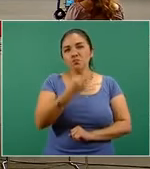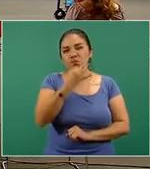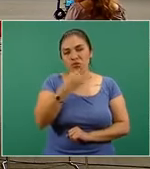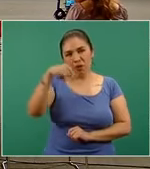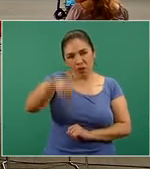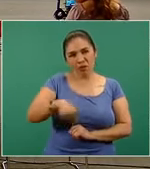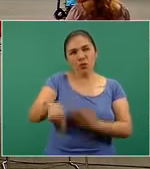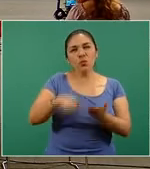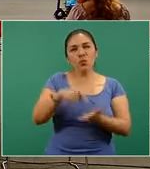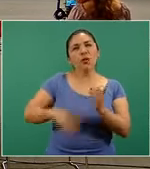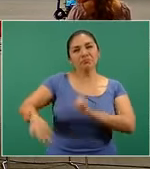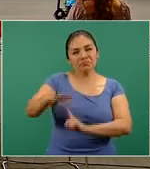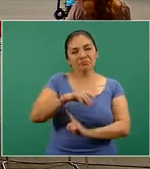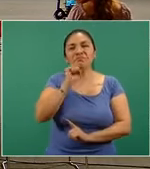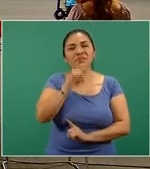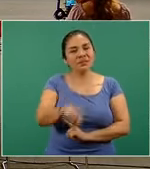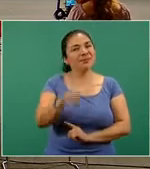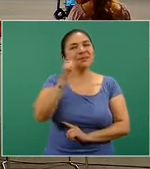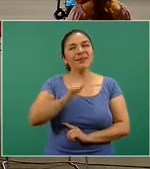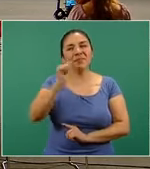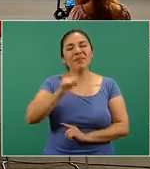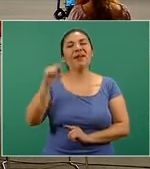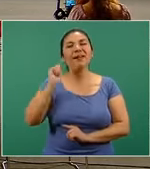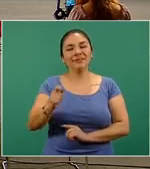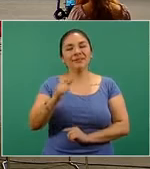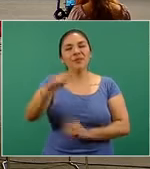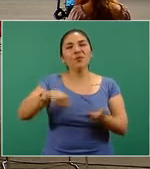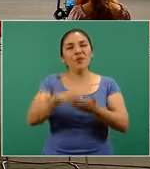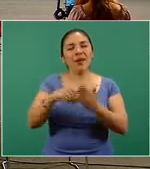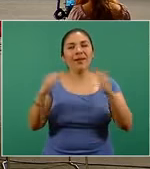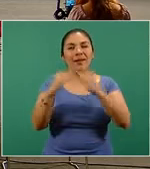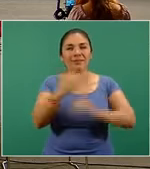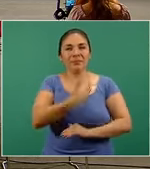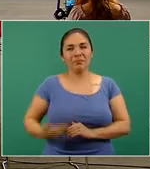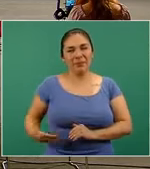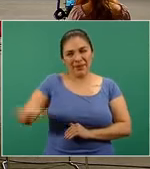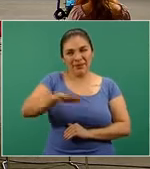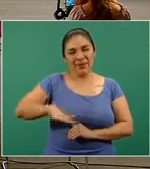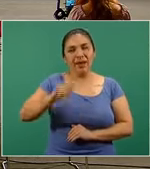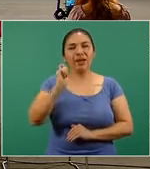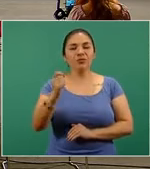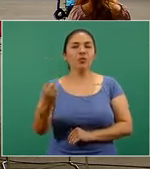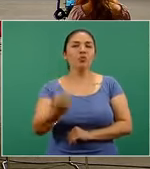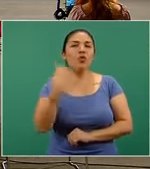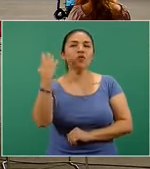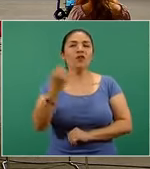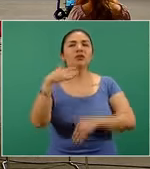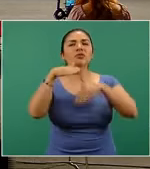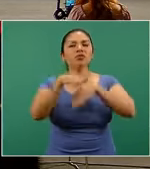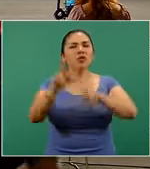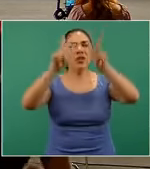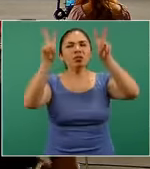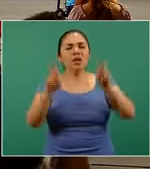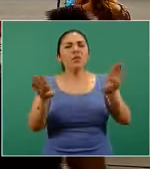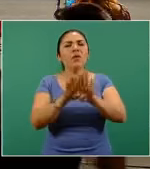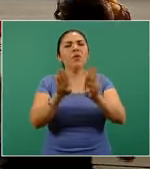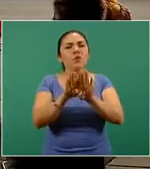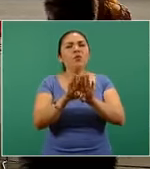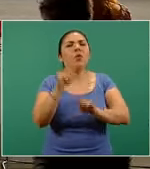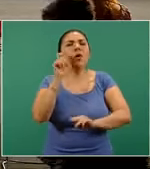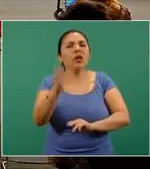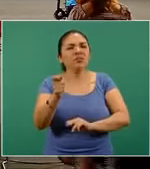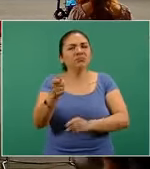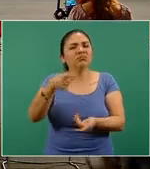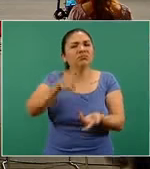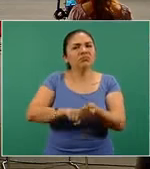Estamos aquí nuevamente transmitiendo desde Palacio Nacional la conferencia en relación a la situación y